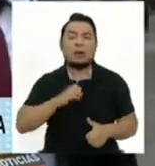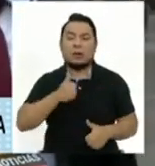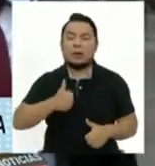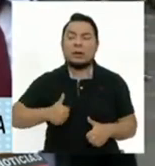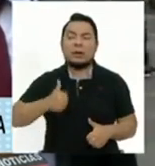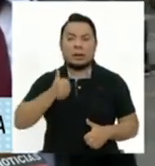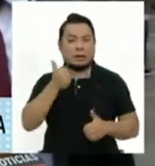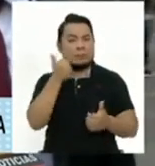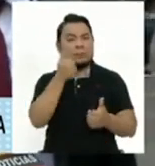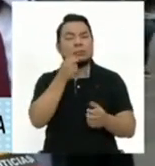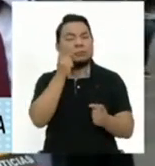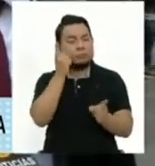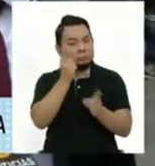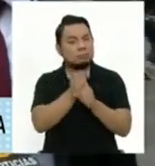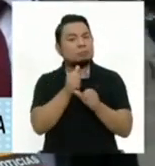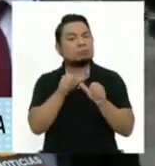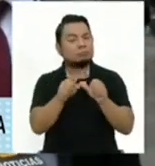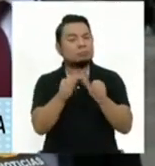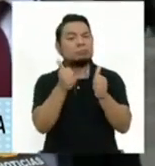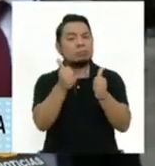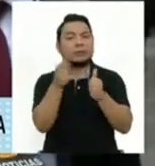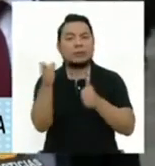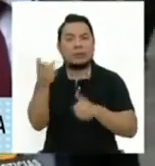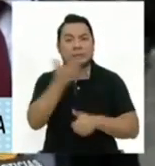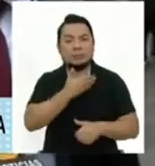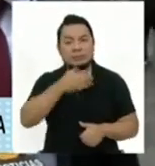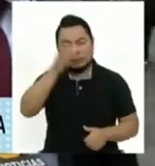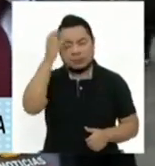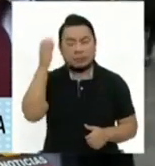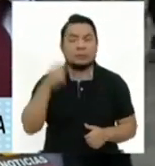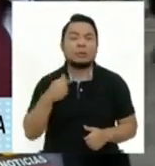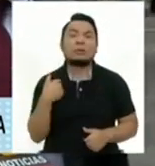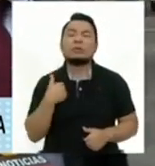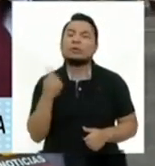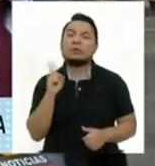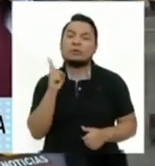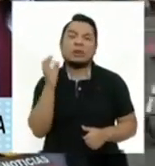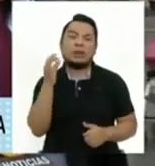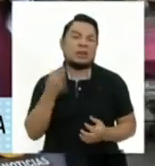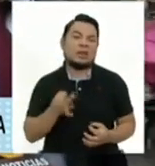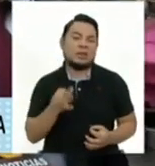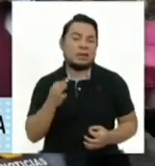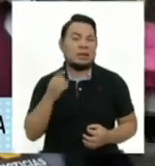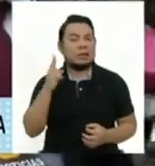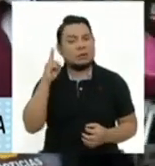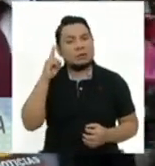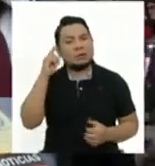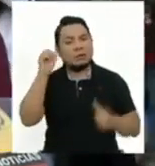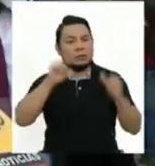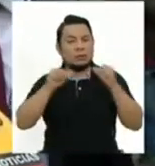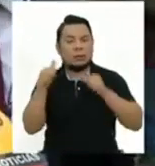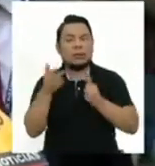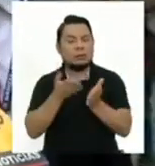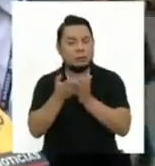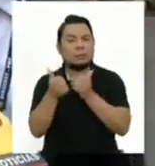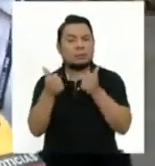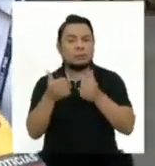correcta del presidente. Allí no tengo la menor duda de que él se está conduciendo de manera correcta.